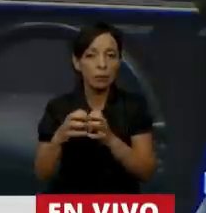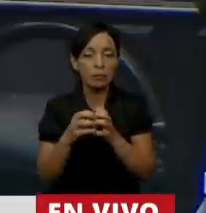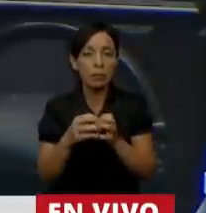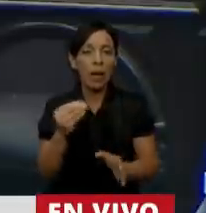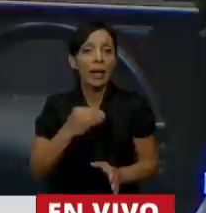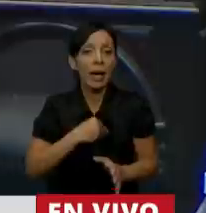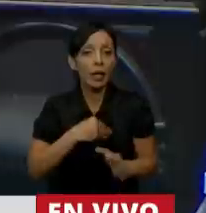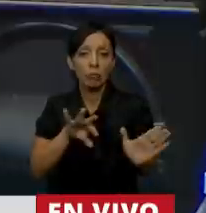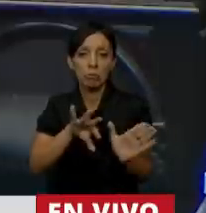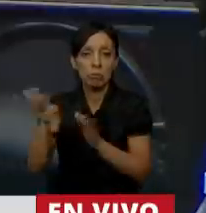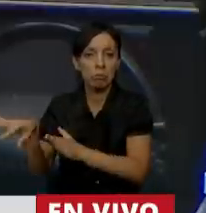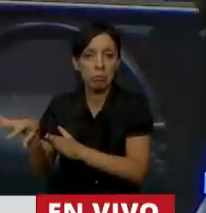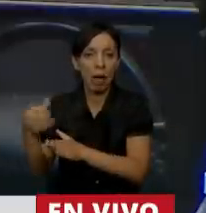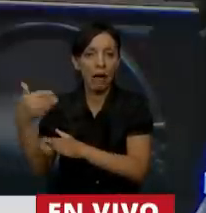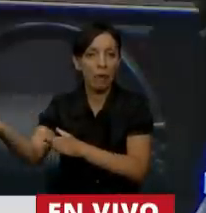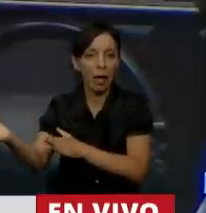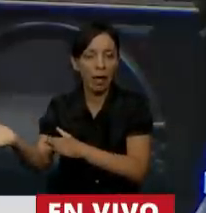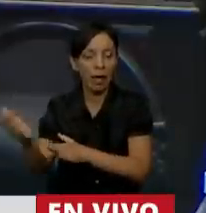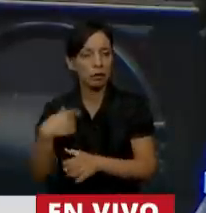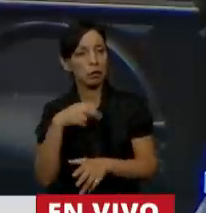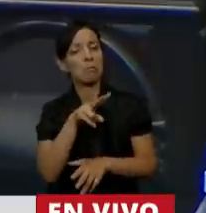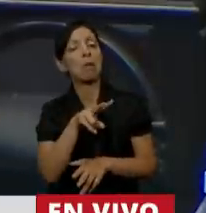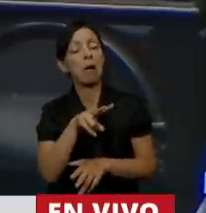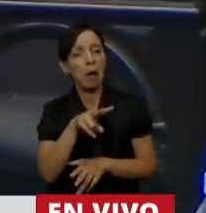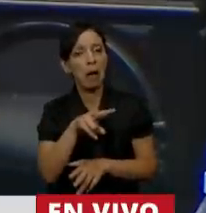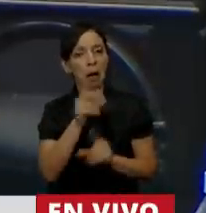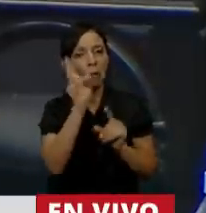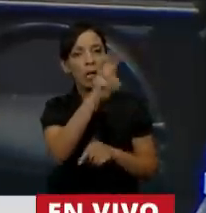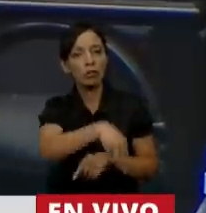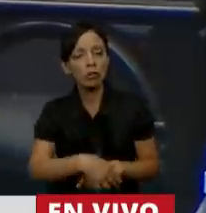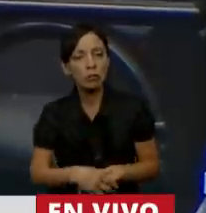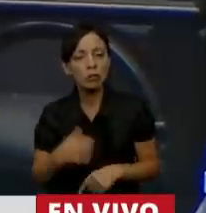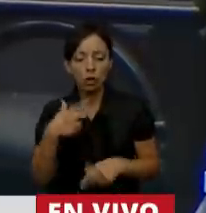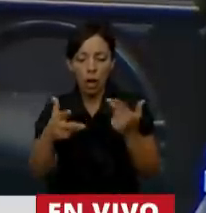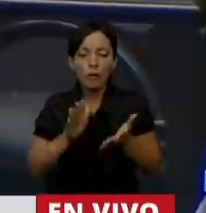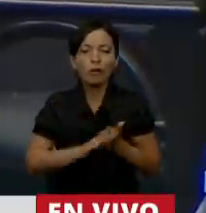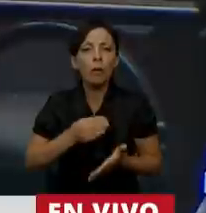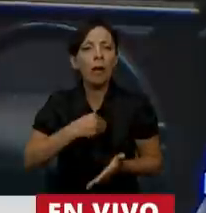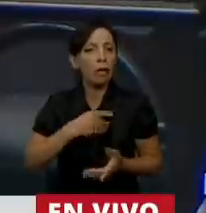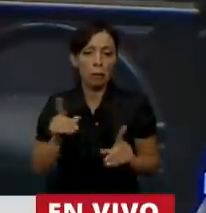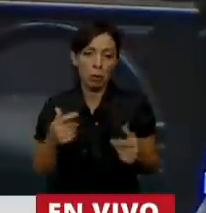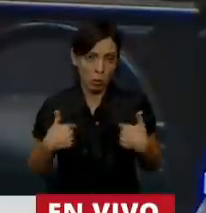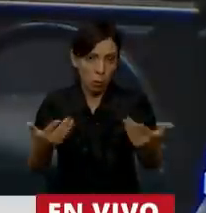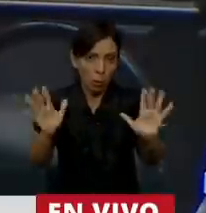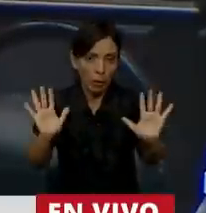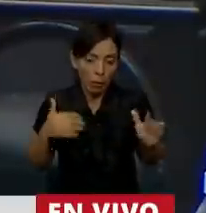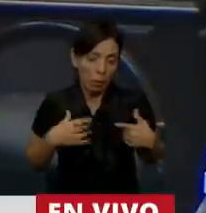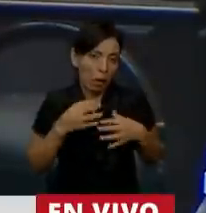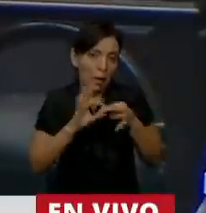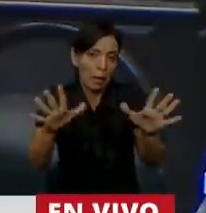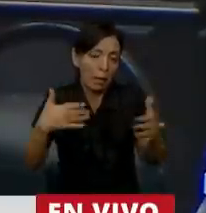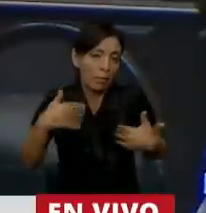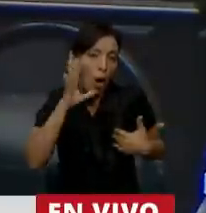creencias religiosas en la puerta. Y yo le hice caso, no voy a hablar desde la religión. Bien podría hacerlo porque estamos en un país